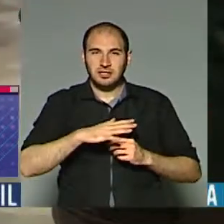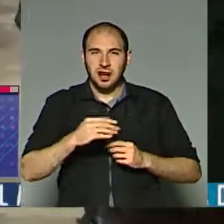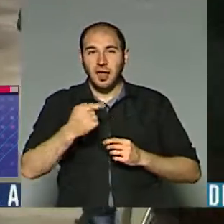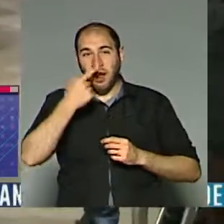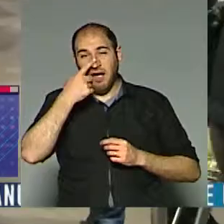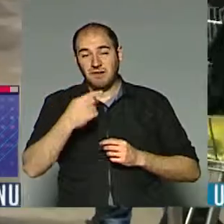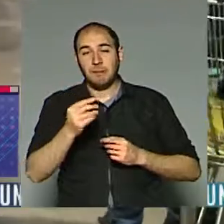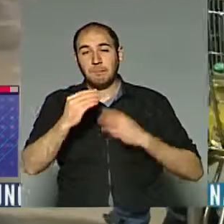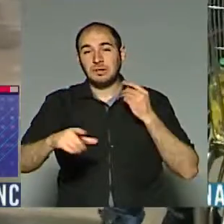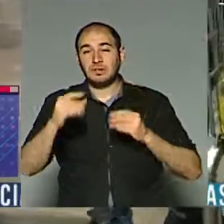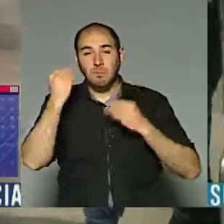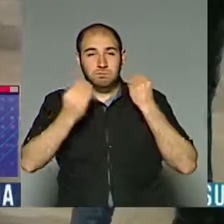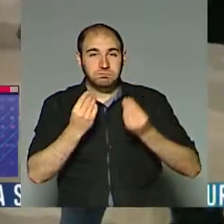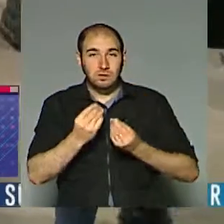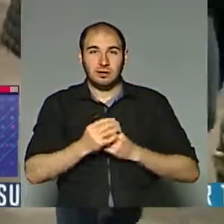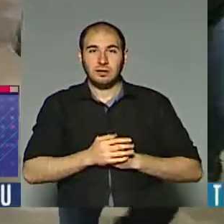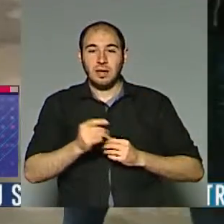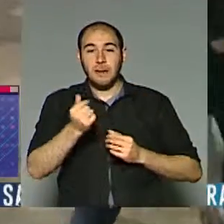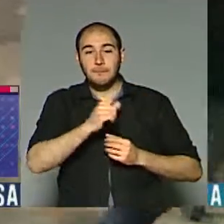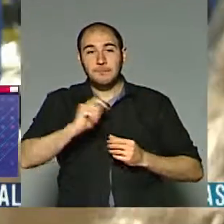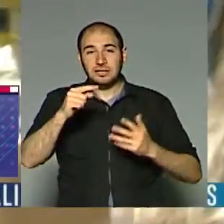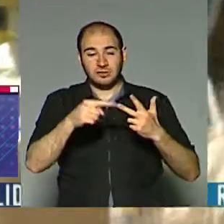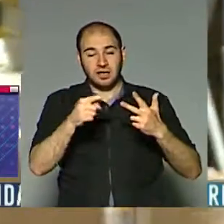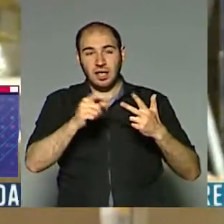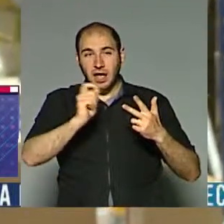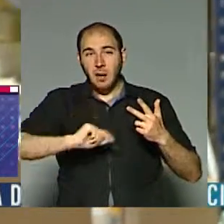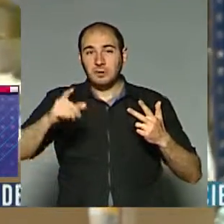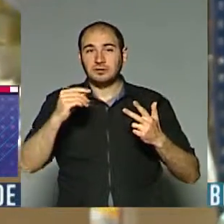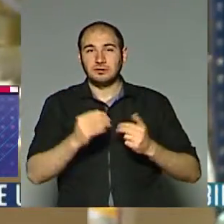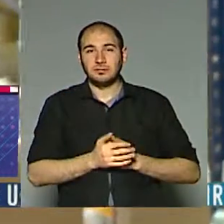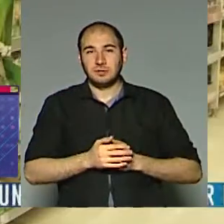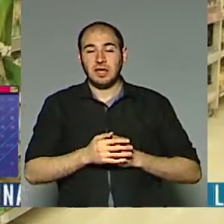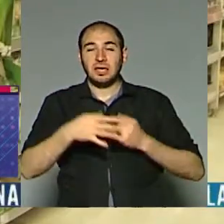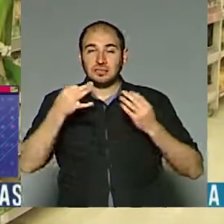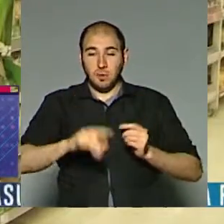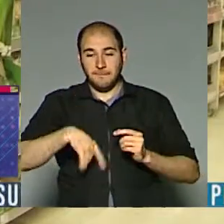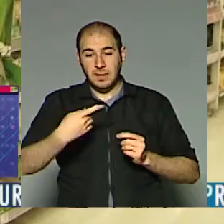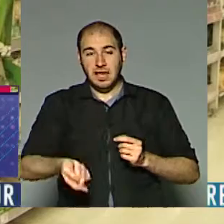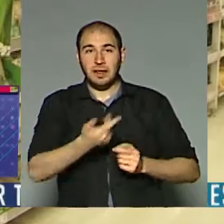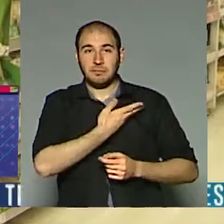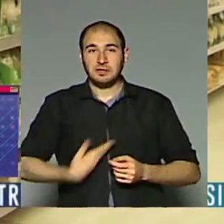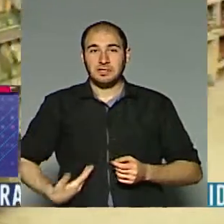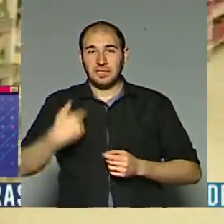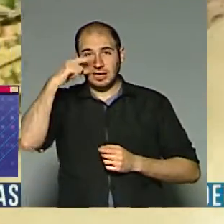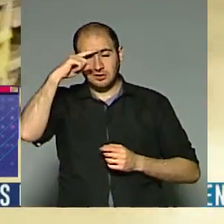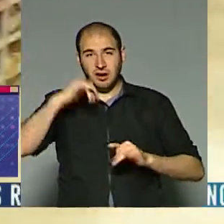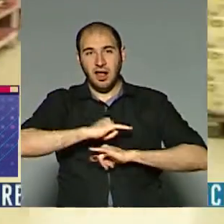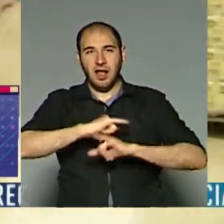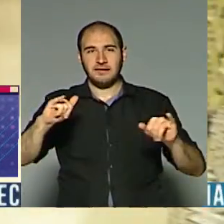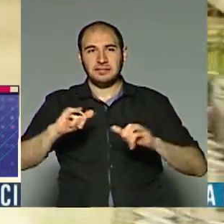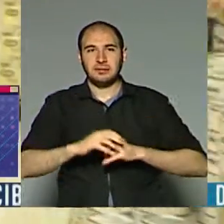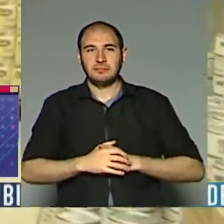termina generando en la población que suban los precios en ese rubro en particular. Por eso seguramente mañana el presidente de la Nación hará un